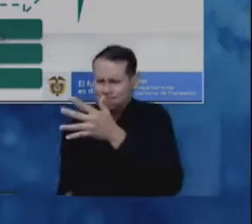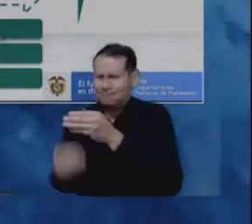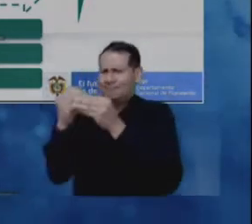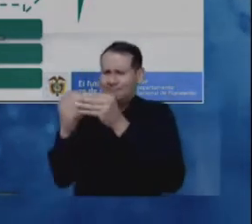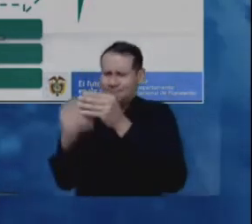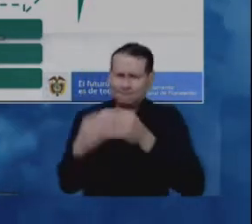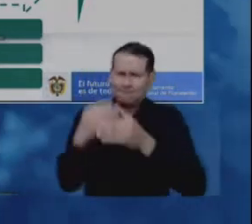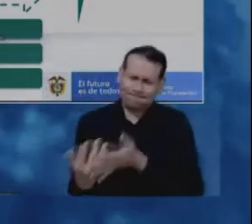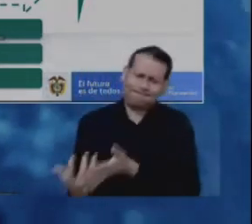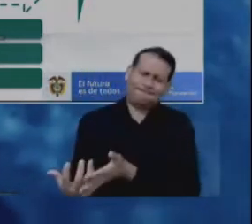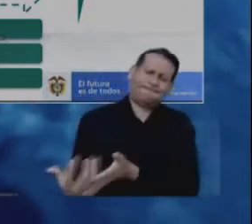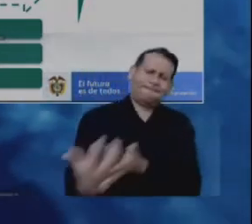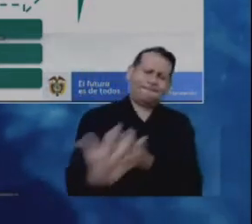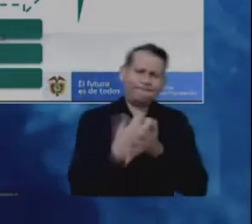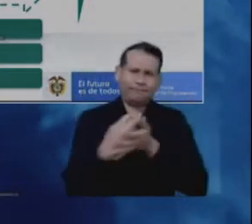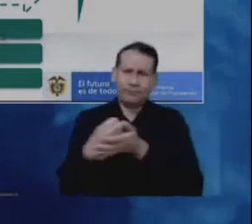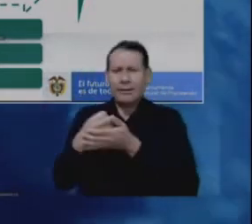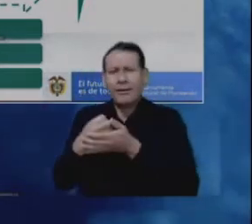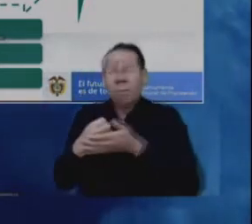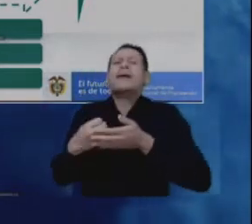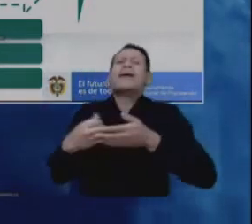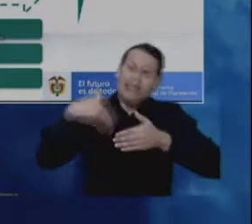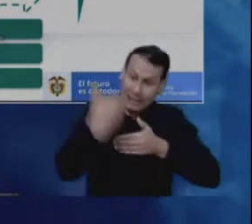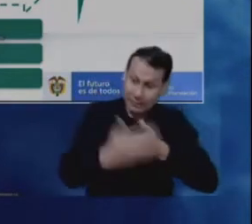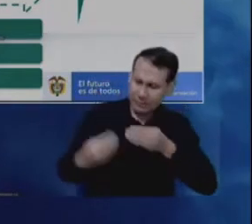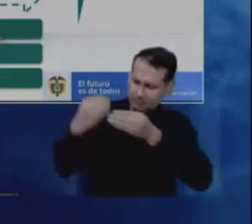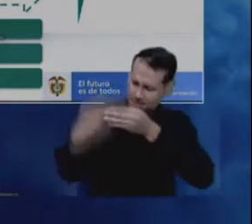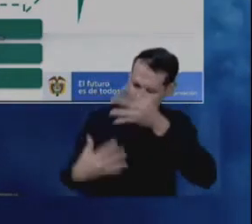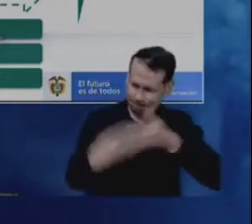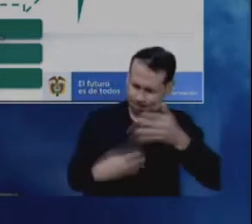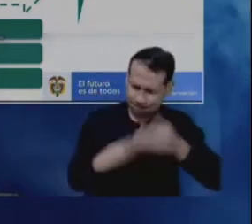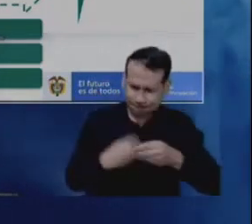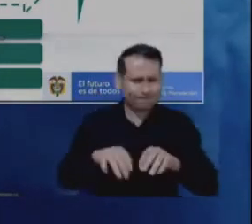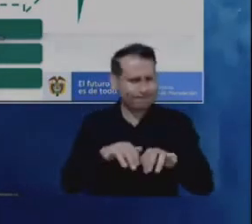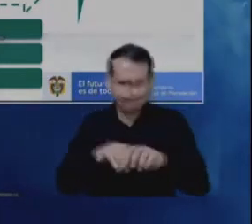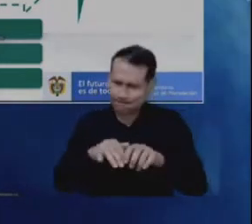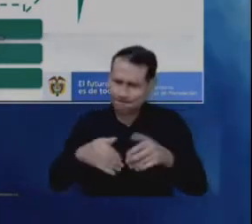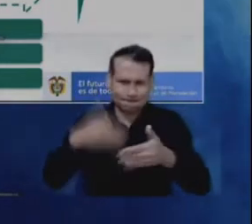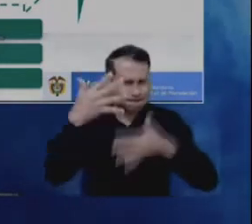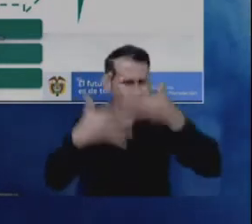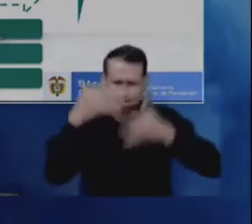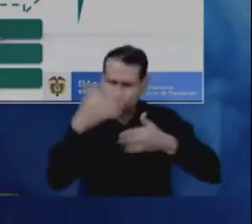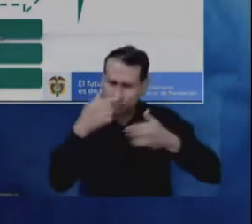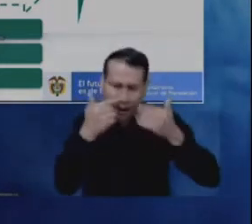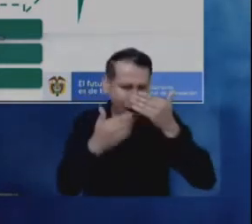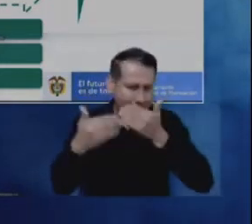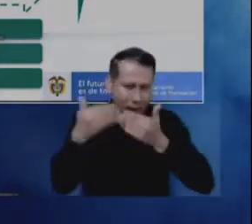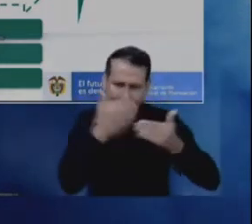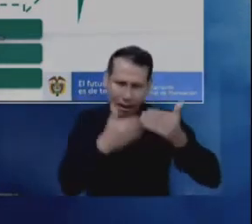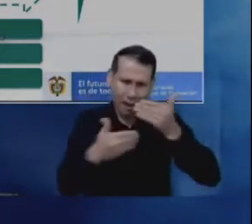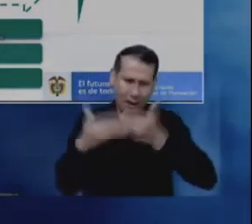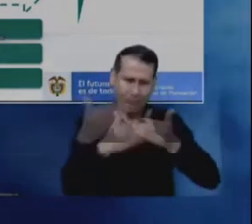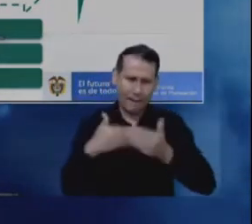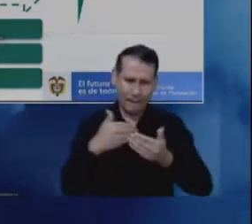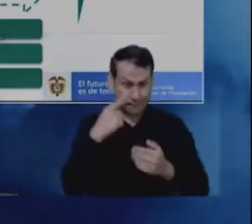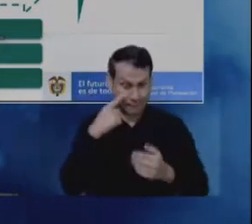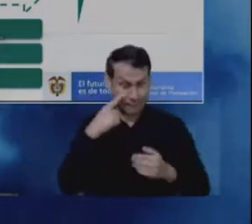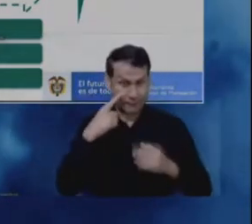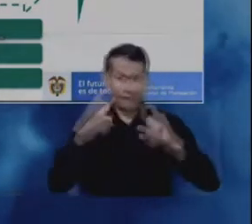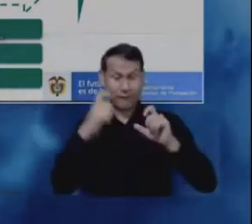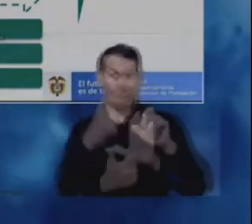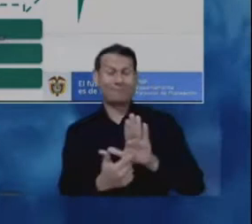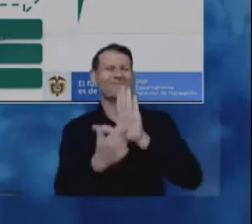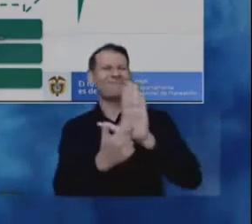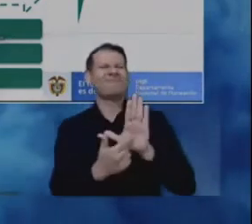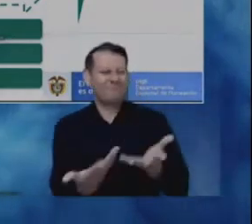todo lo que es la parte de analítica de datos. Y pues básicamente acá yo quisiera regalarles literal como esto a manera de foto, como para que ustedes puedan